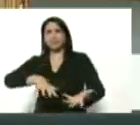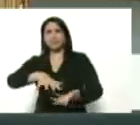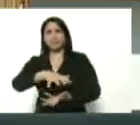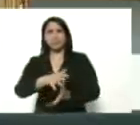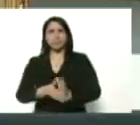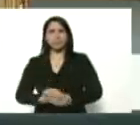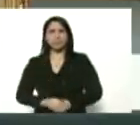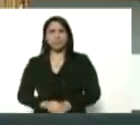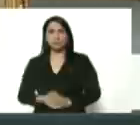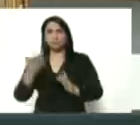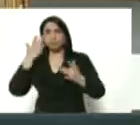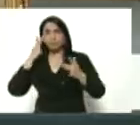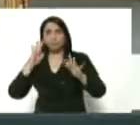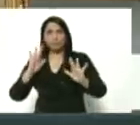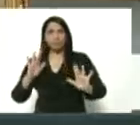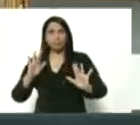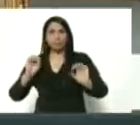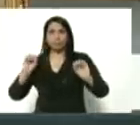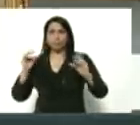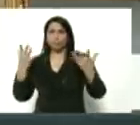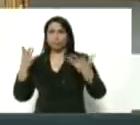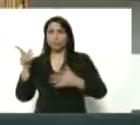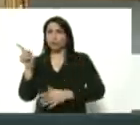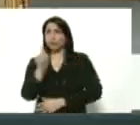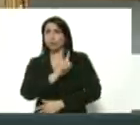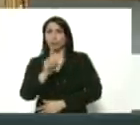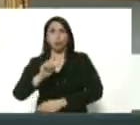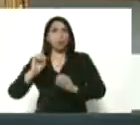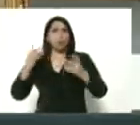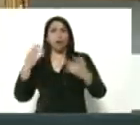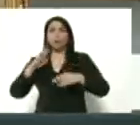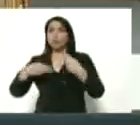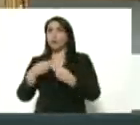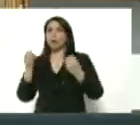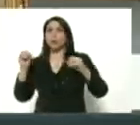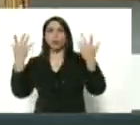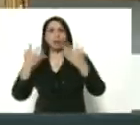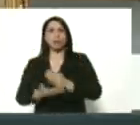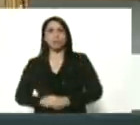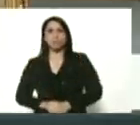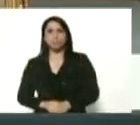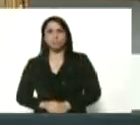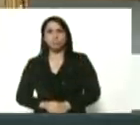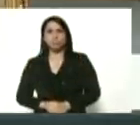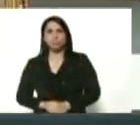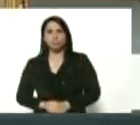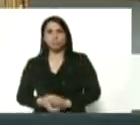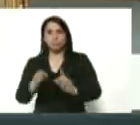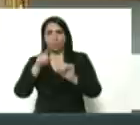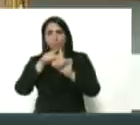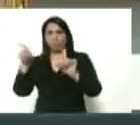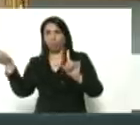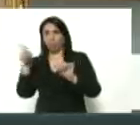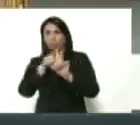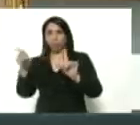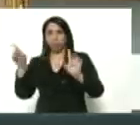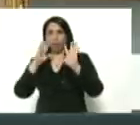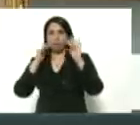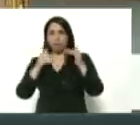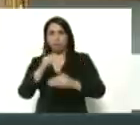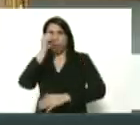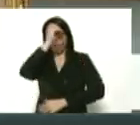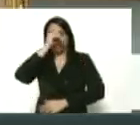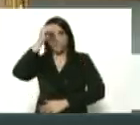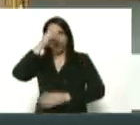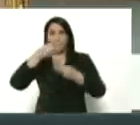a tratar de lograr lo que no han logrado ni lograrán, que es desviar la atención de la opinión